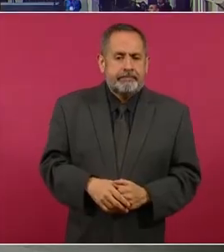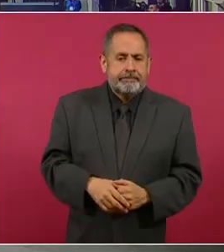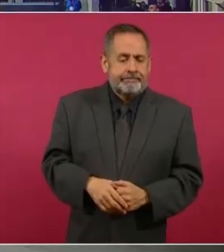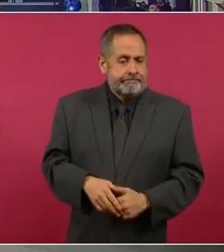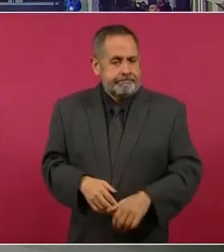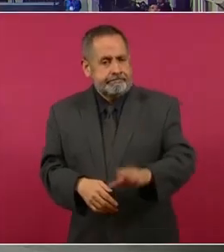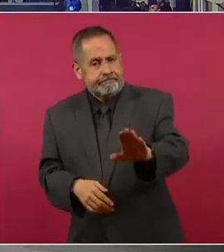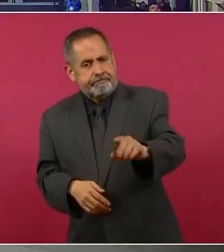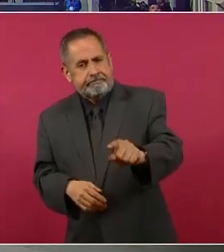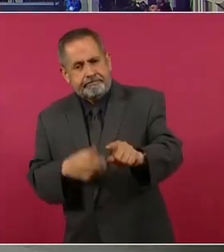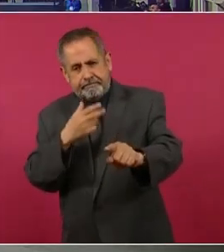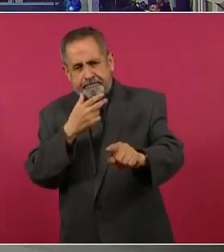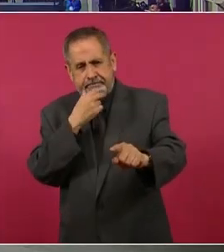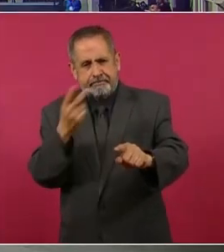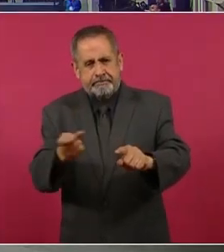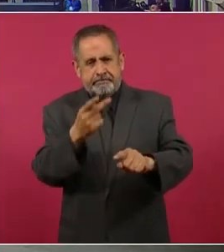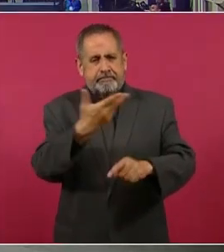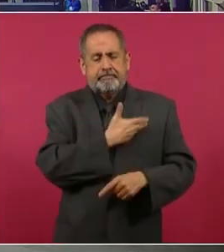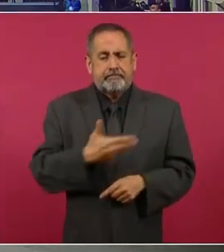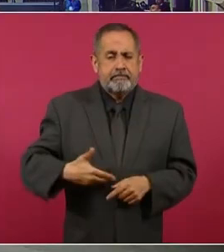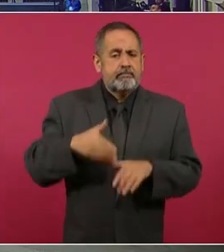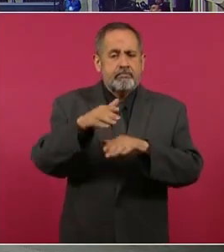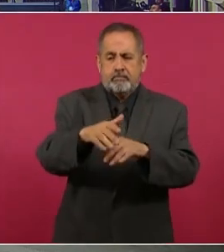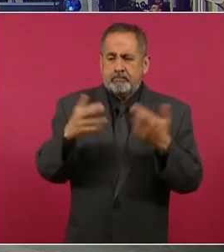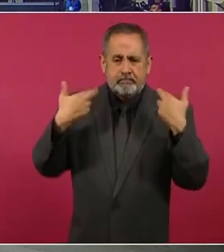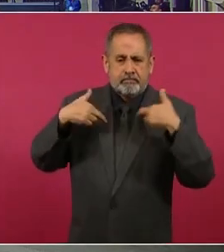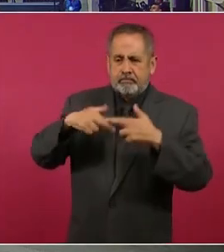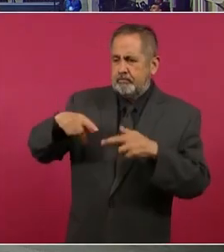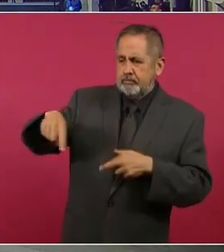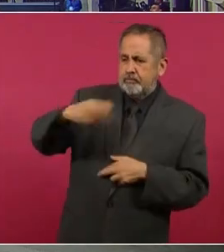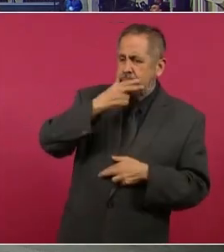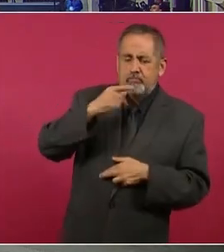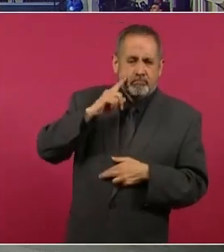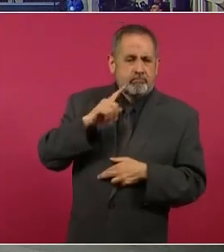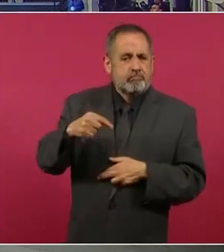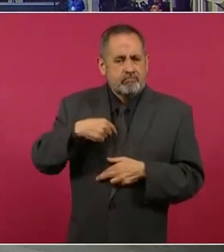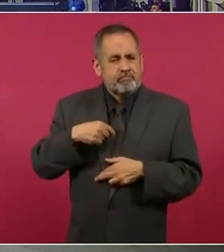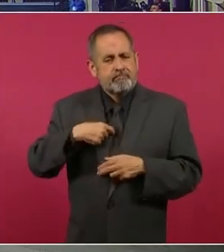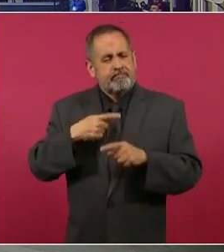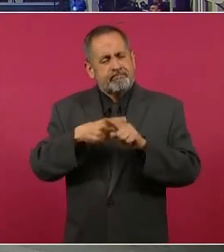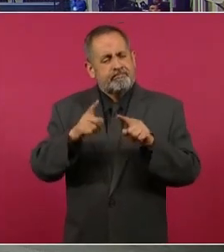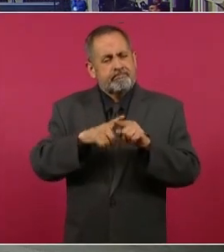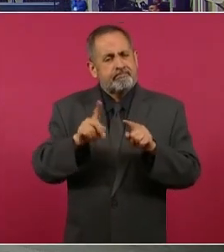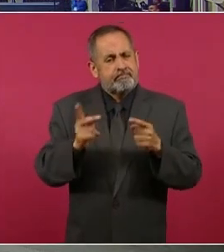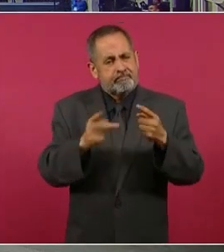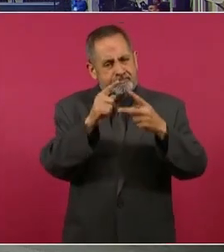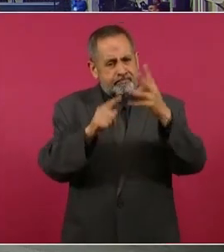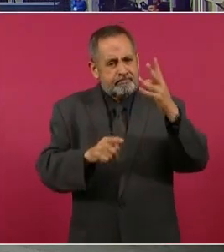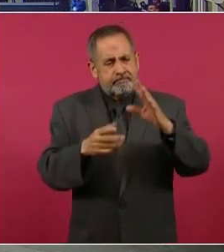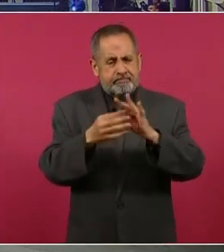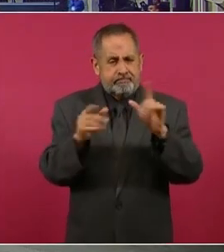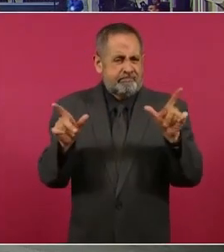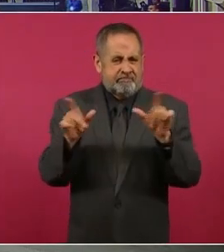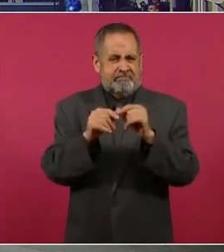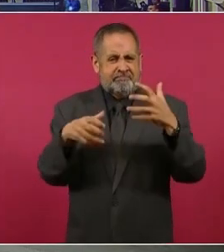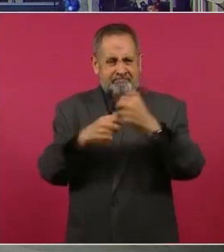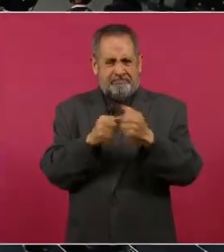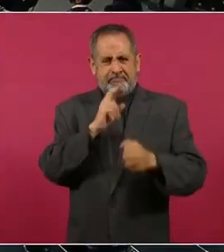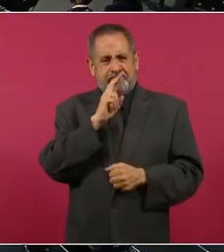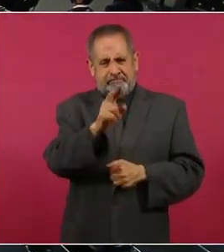Presidente, en este mismo tema de los profesores, profesoras, yo he traído varios temas. Quisiera hacer